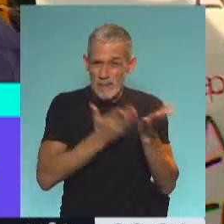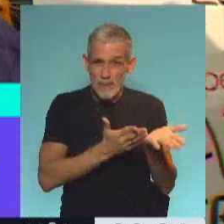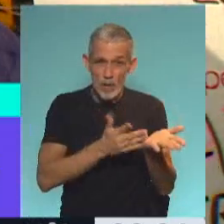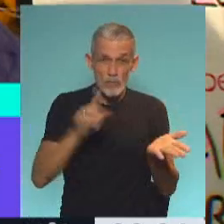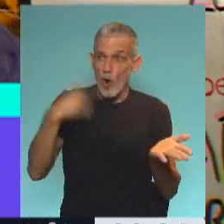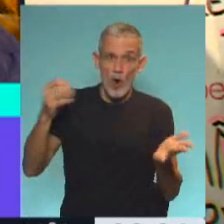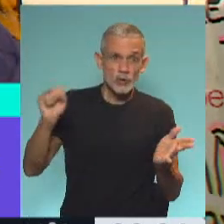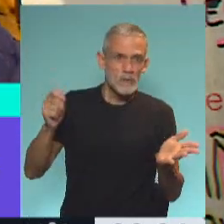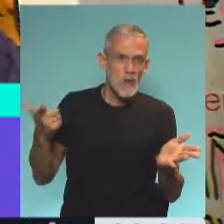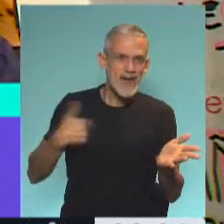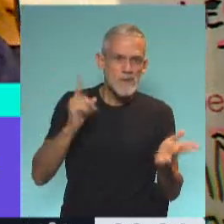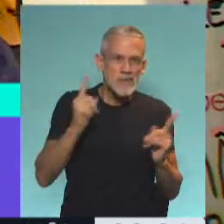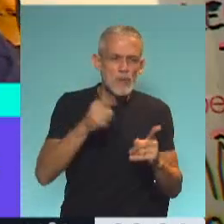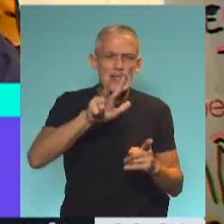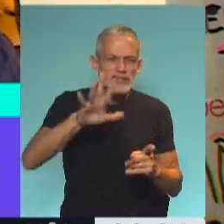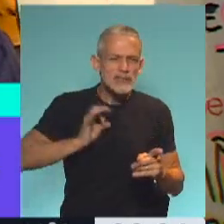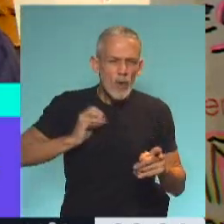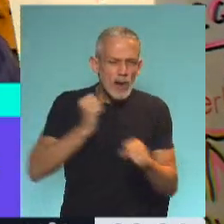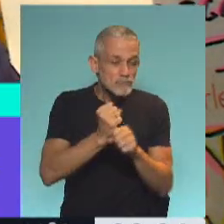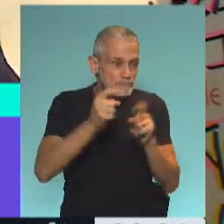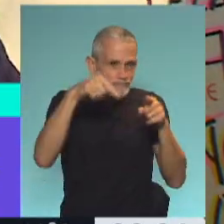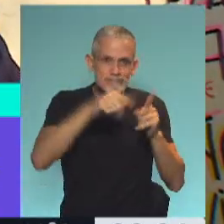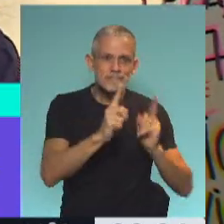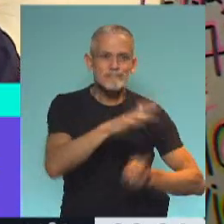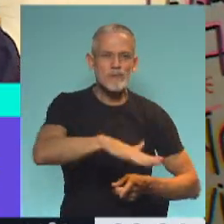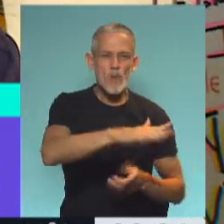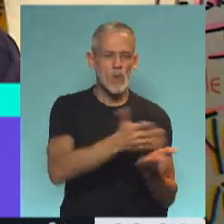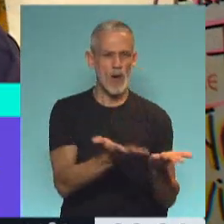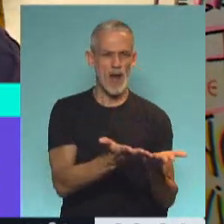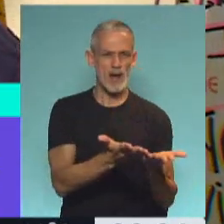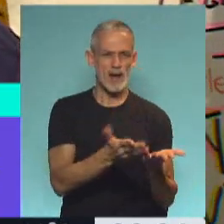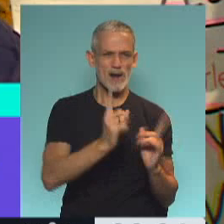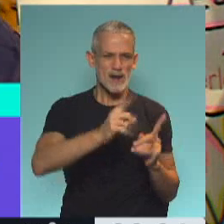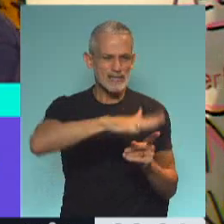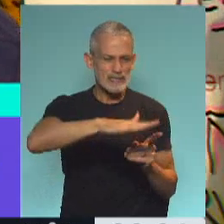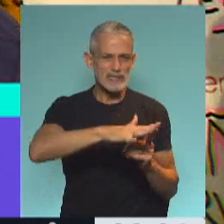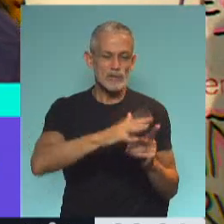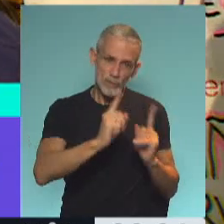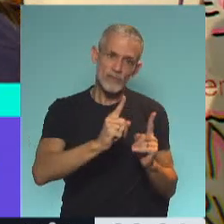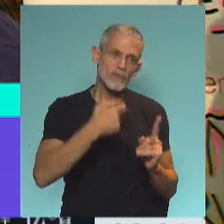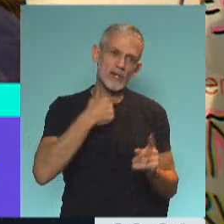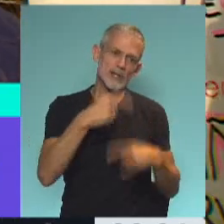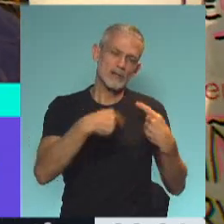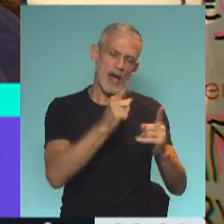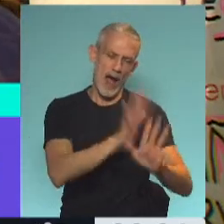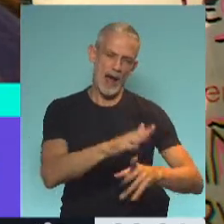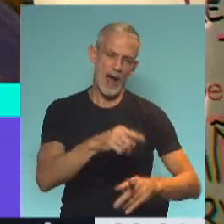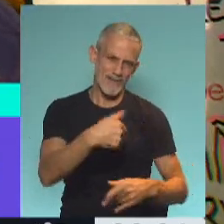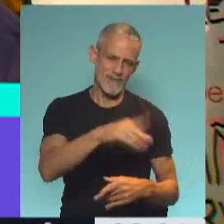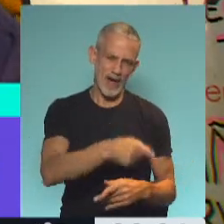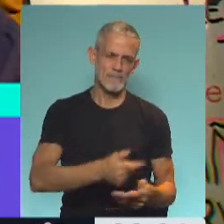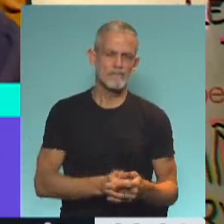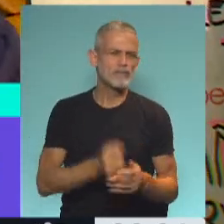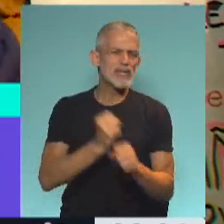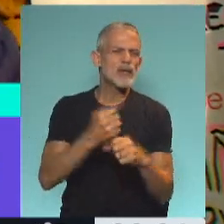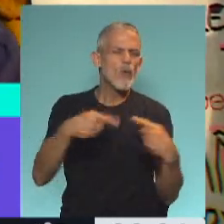tuve otro trabajo. Los 35 años los tengo acá, los tuve acá y los voy a seguir teniendo acá. Bueno, ¿a qué te